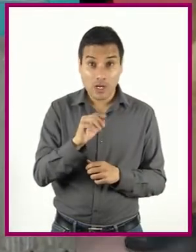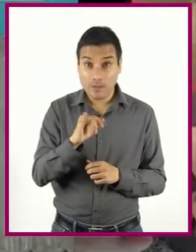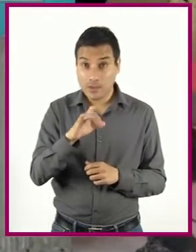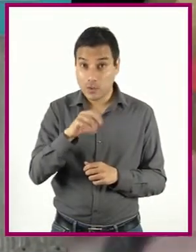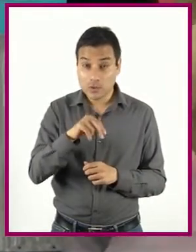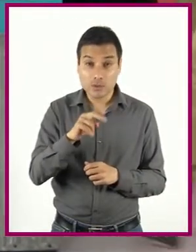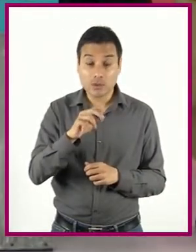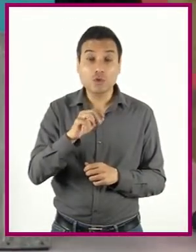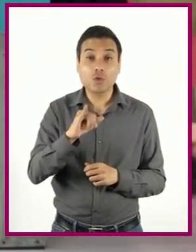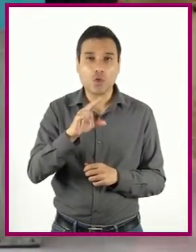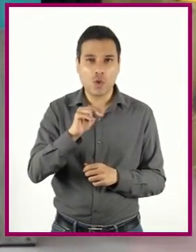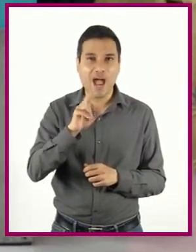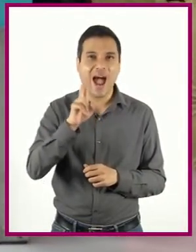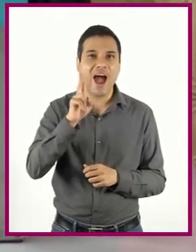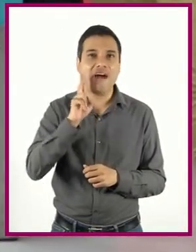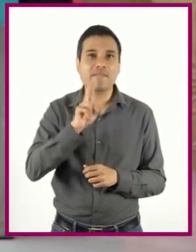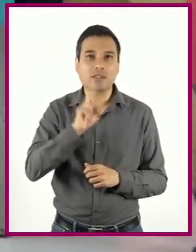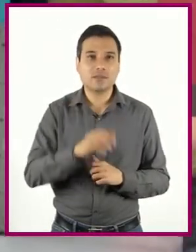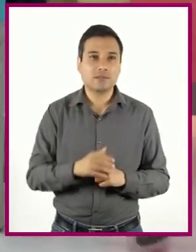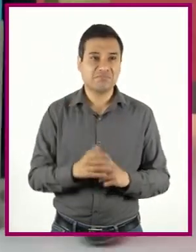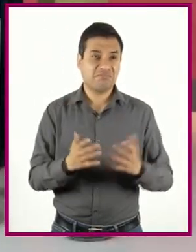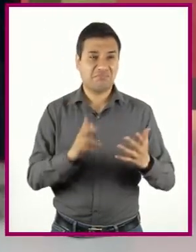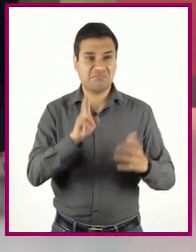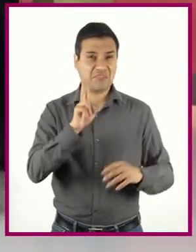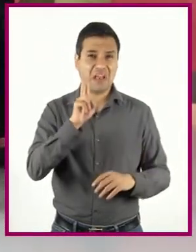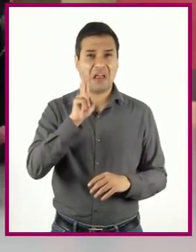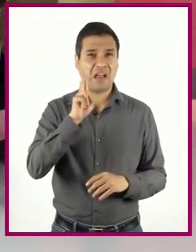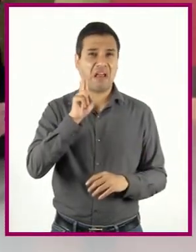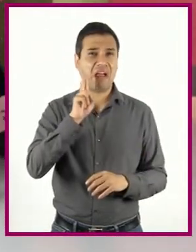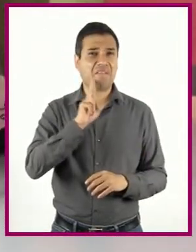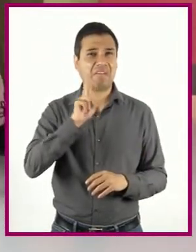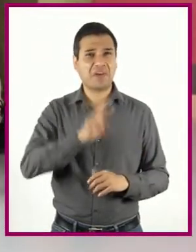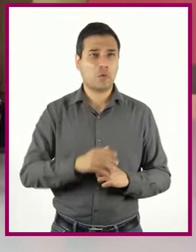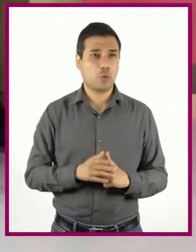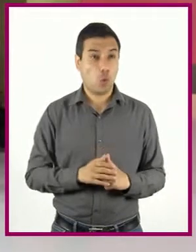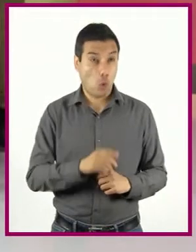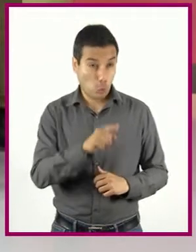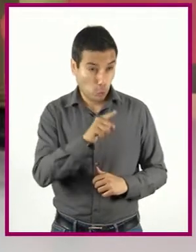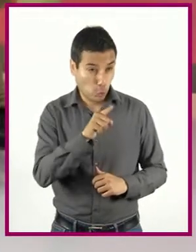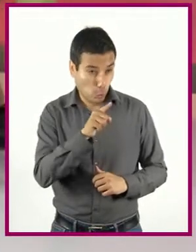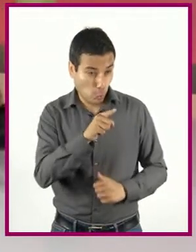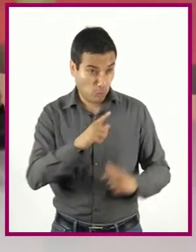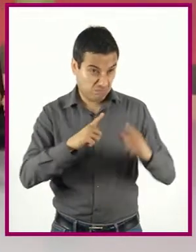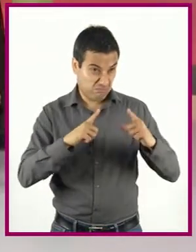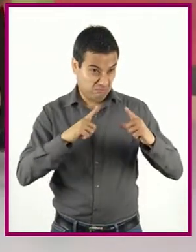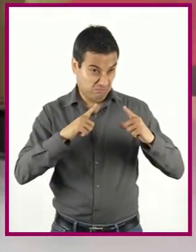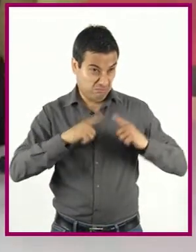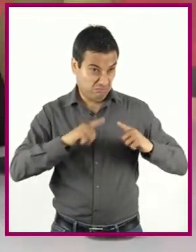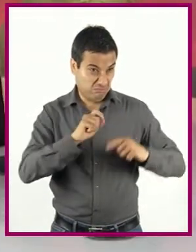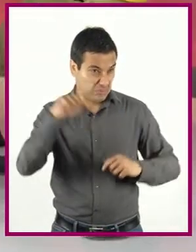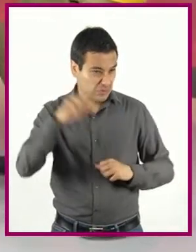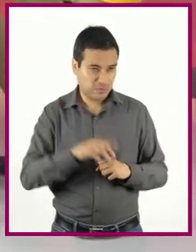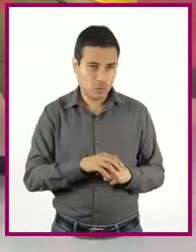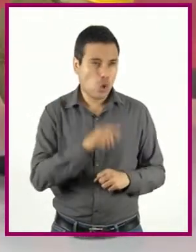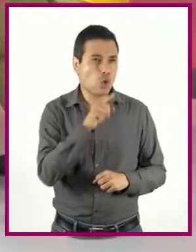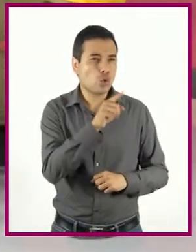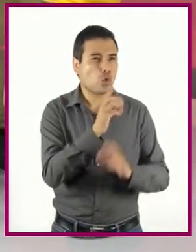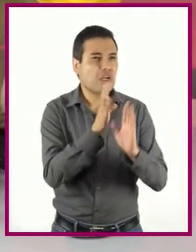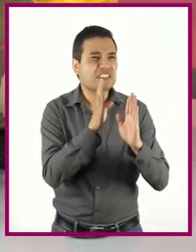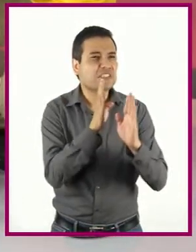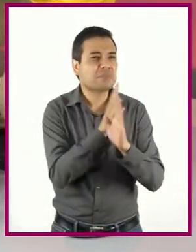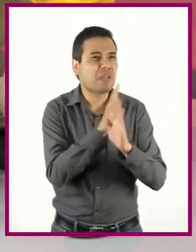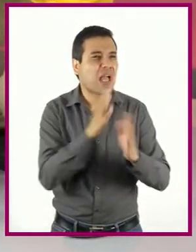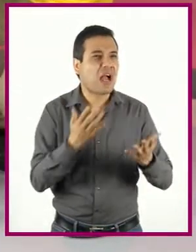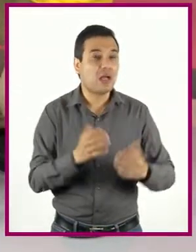A ver, Deyanira, tú no eres un agente, eres un espía. ¡Sí!